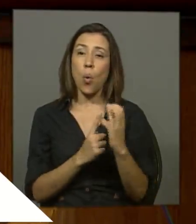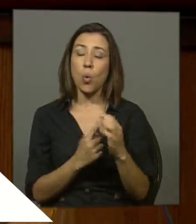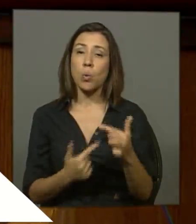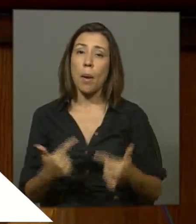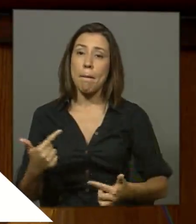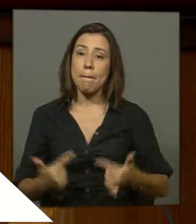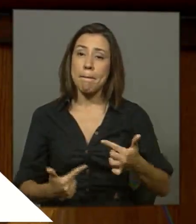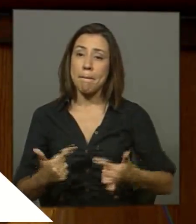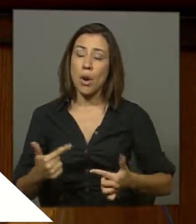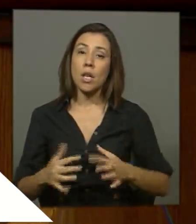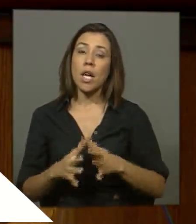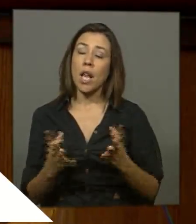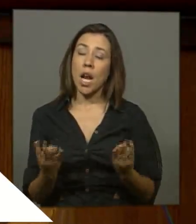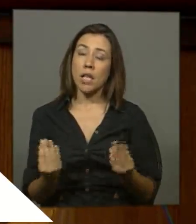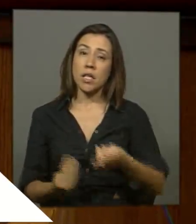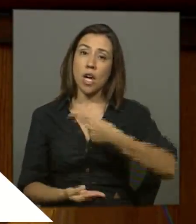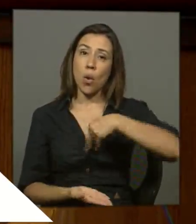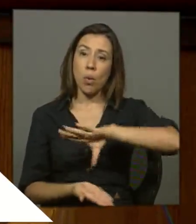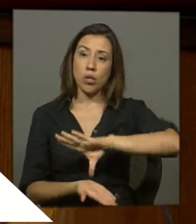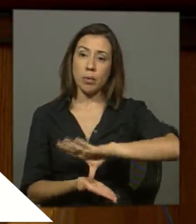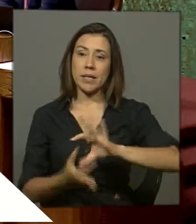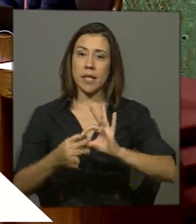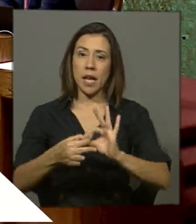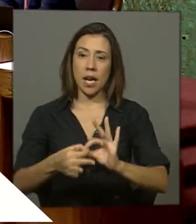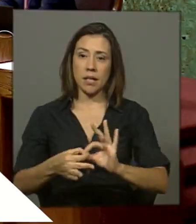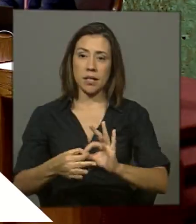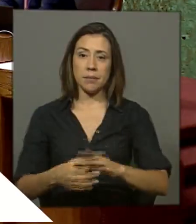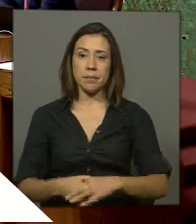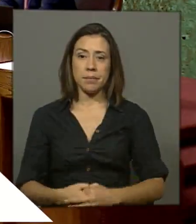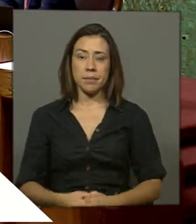política tan necesaria en nuestro país